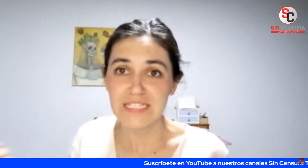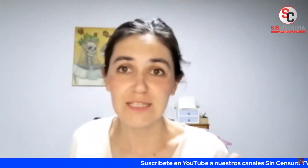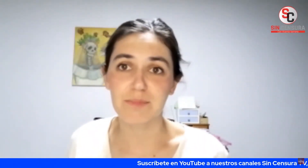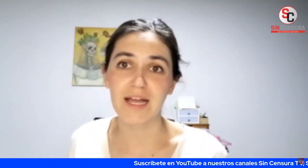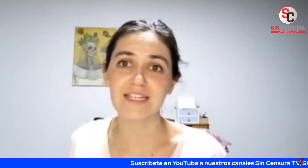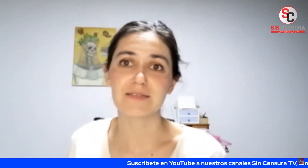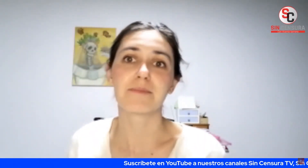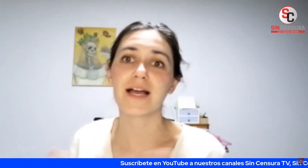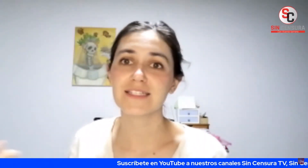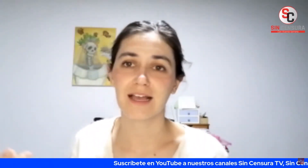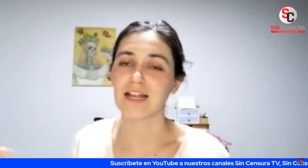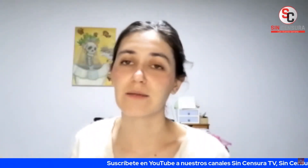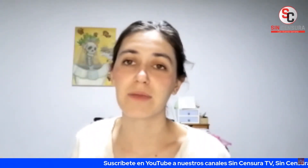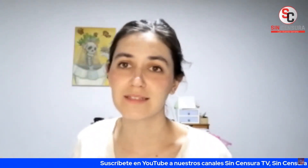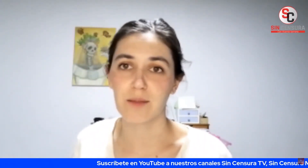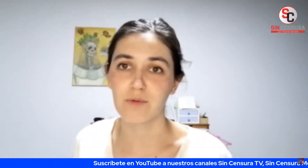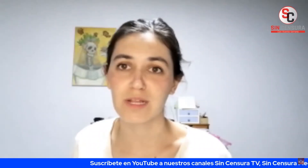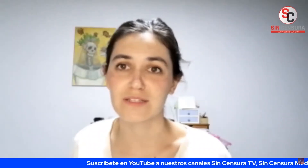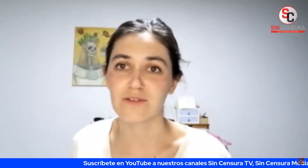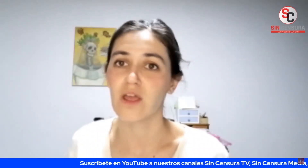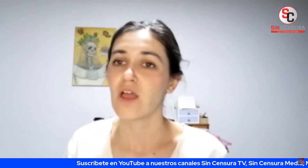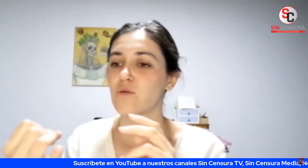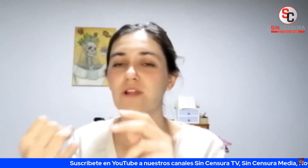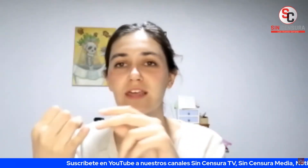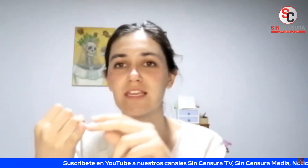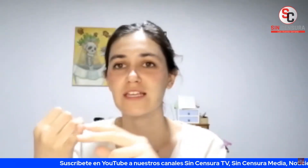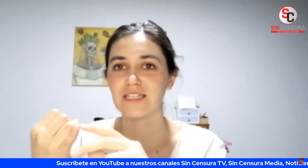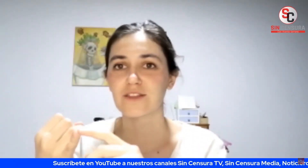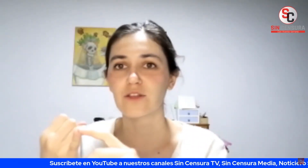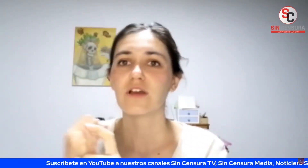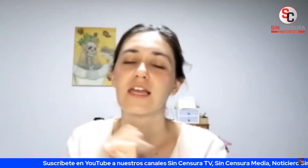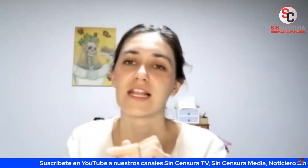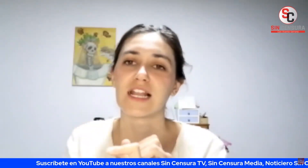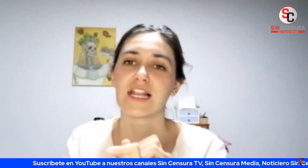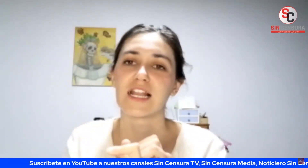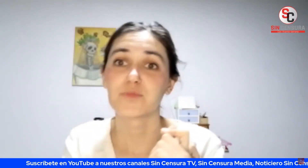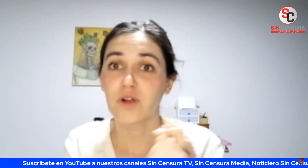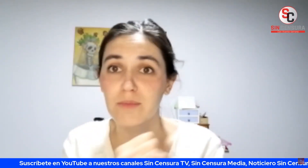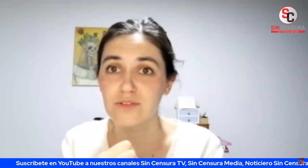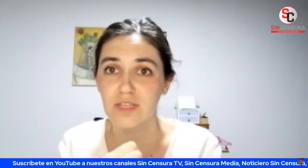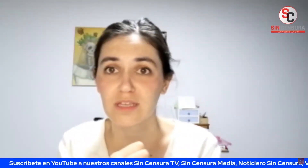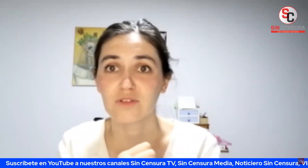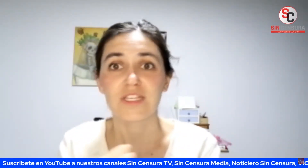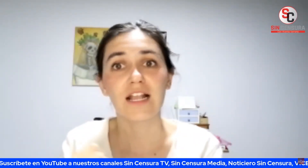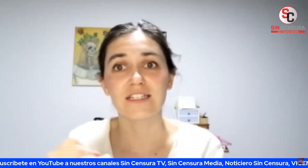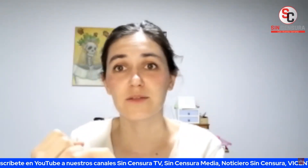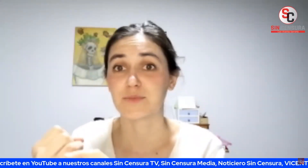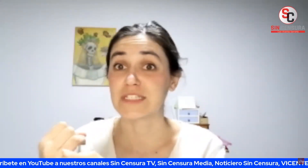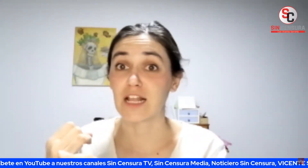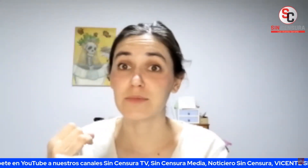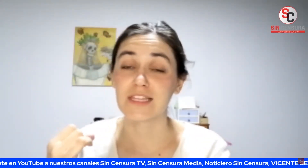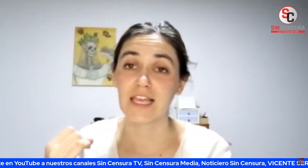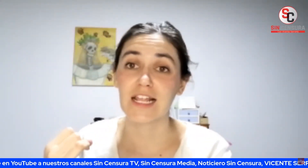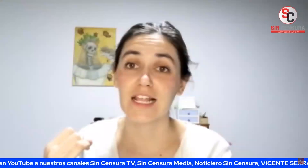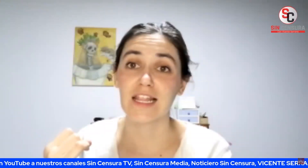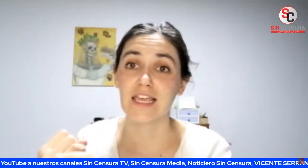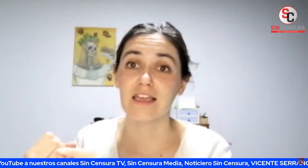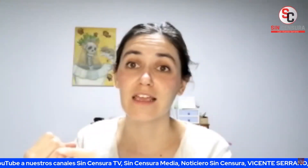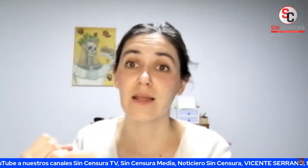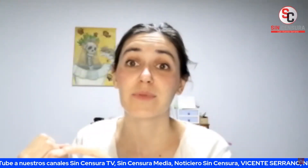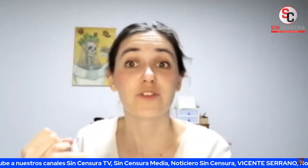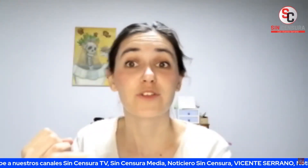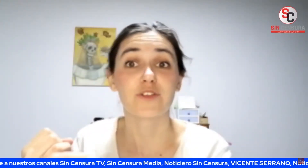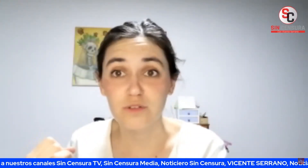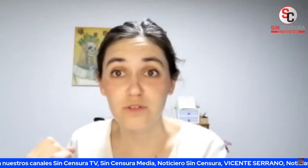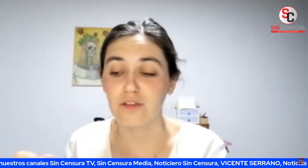promesas principales y más aclamadas de la población. Una de ellas siendo los programas sociales, especialmente el